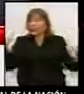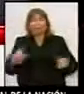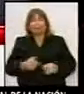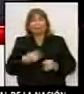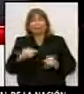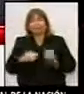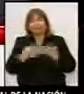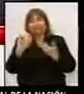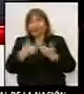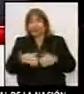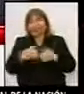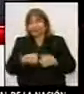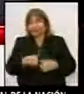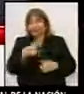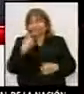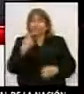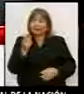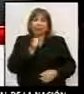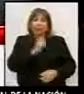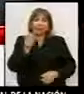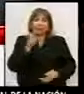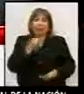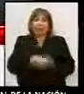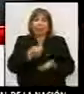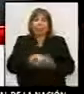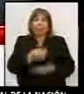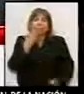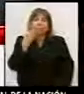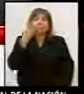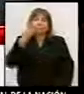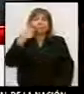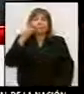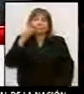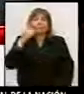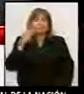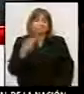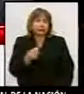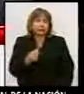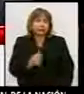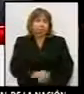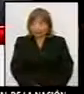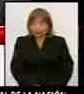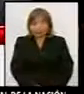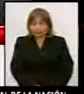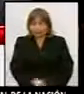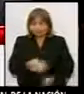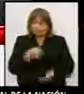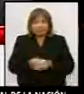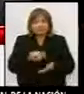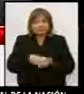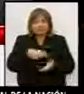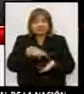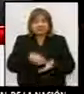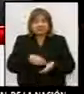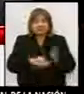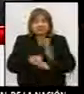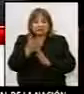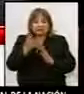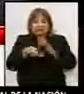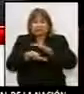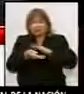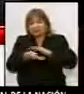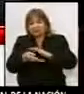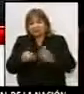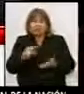los agroindustriales, resulta que no paga alrededor de 4.000 millones de soles, exonerados en trafas como estas,